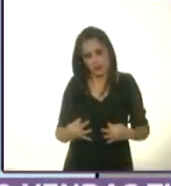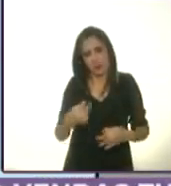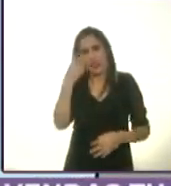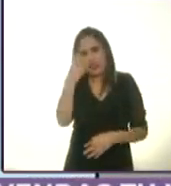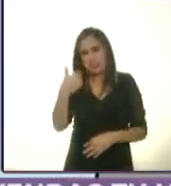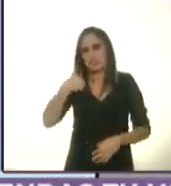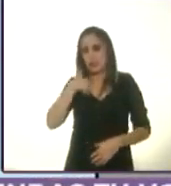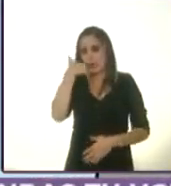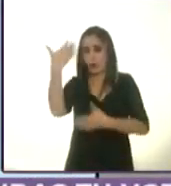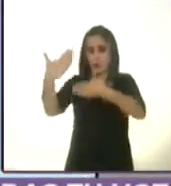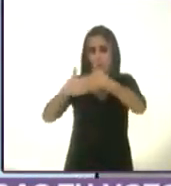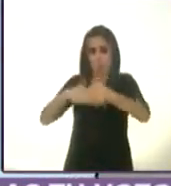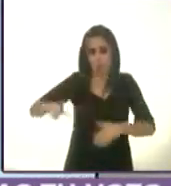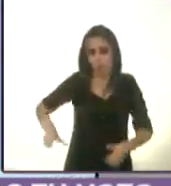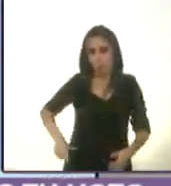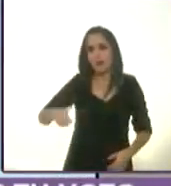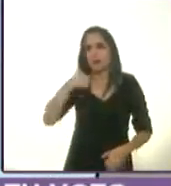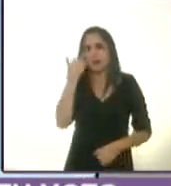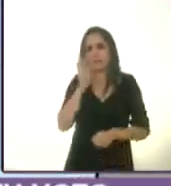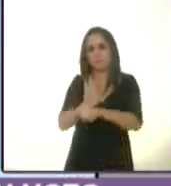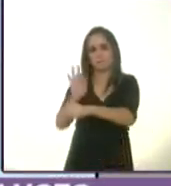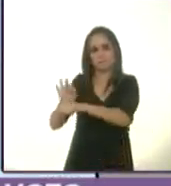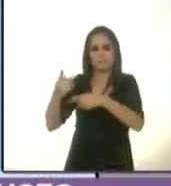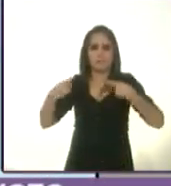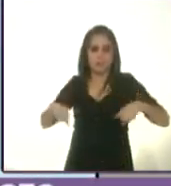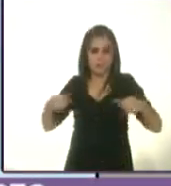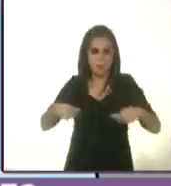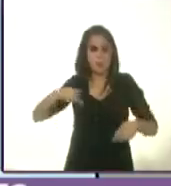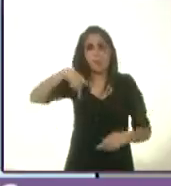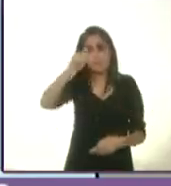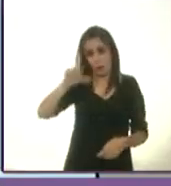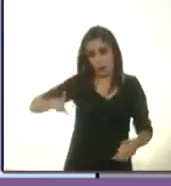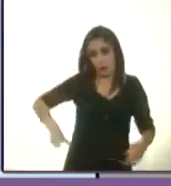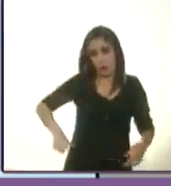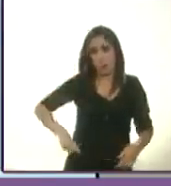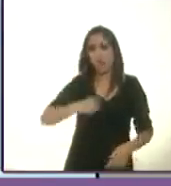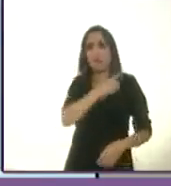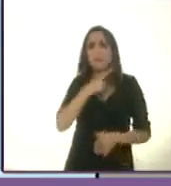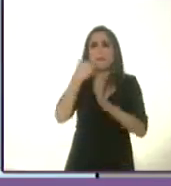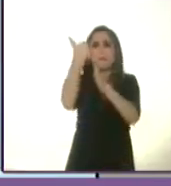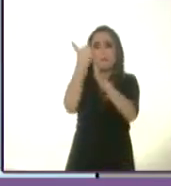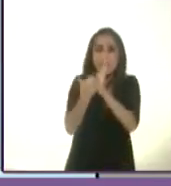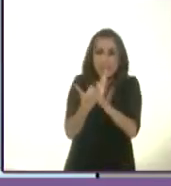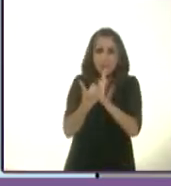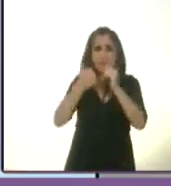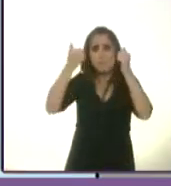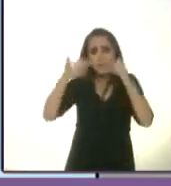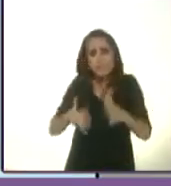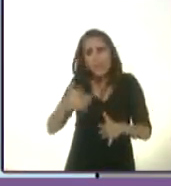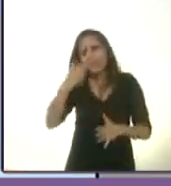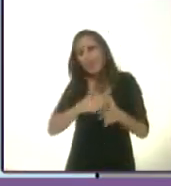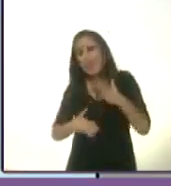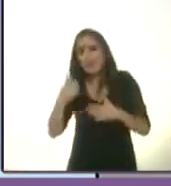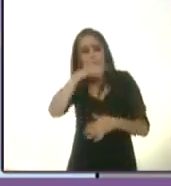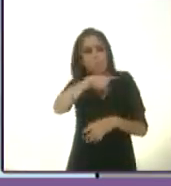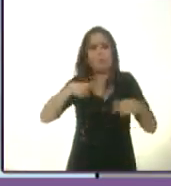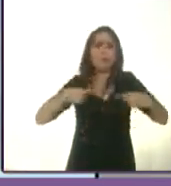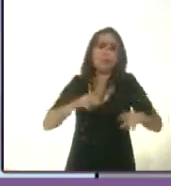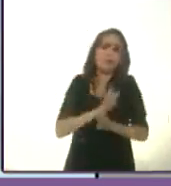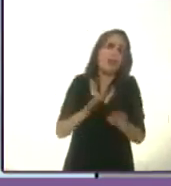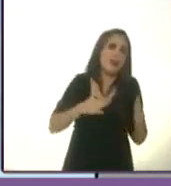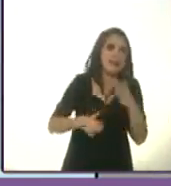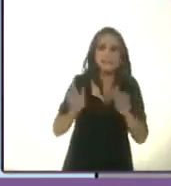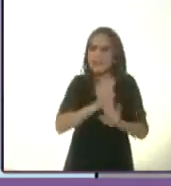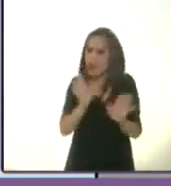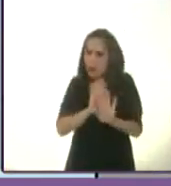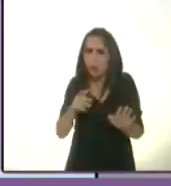en el próximo gobierno solo que el gobierno tiene que ser menos pesado para la sociedad y entonces vamos a hacer lo que llamamos